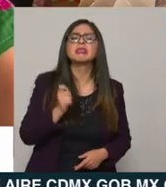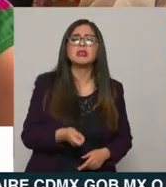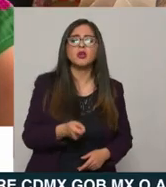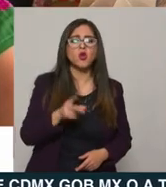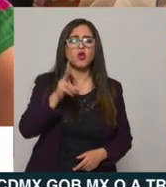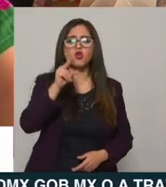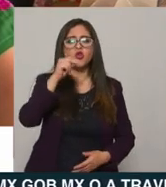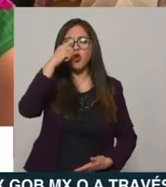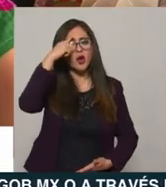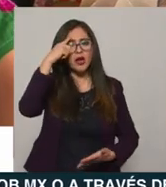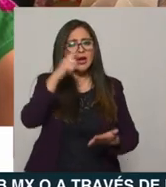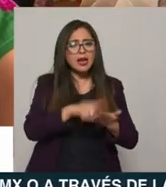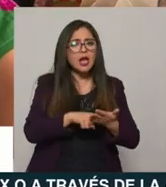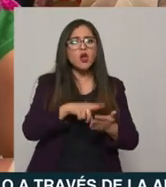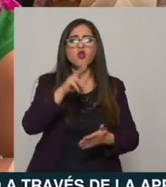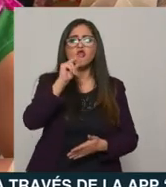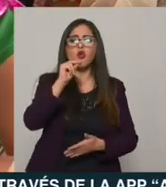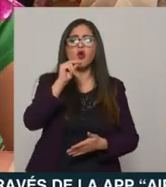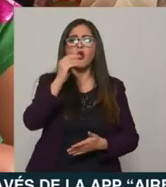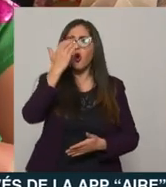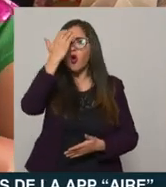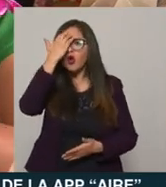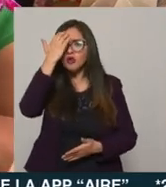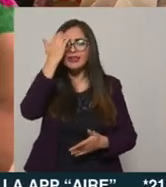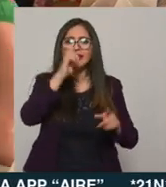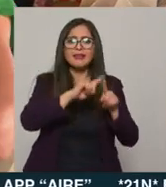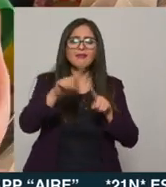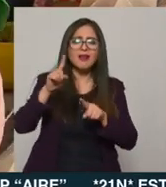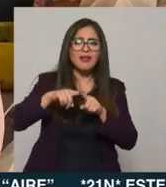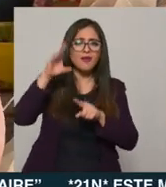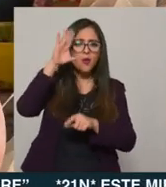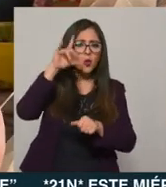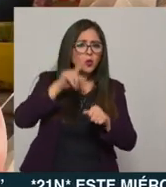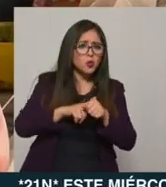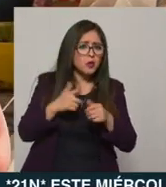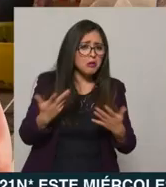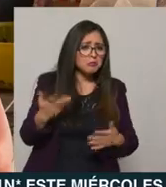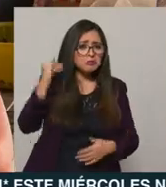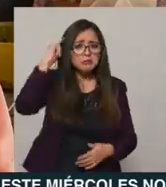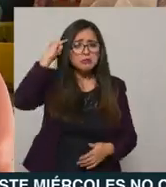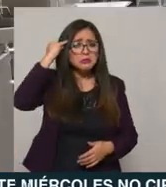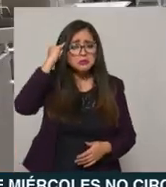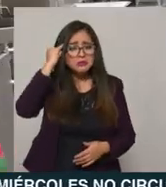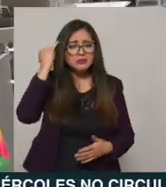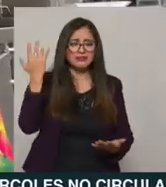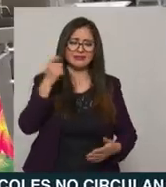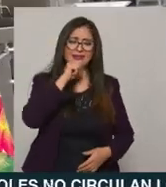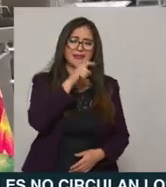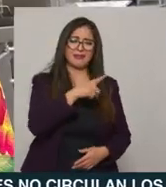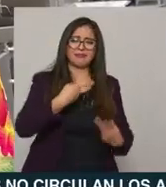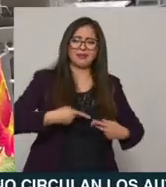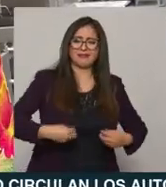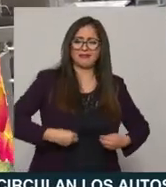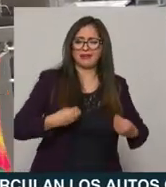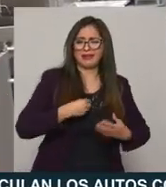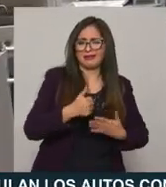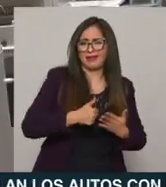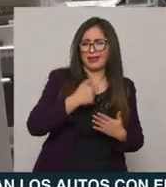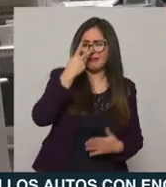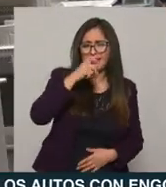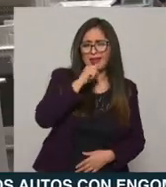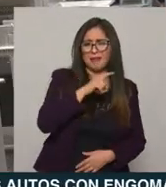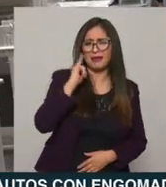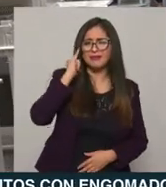cree ni conoce las culturas. Mucho menos a los indígenas, aunque ellos sean indígenas también. Se instaló en el corazón